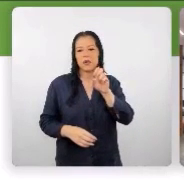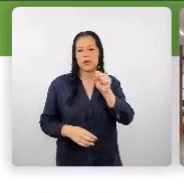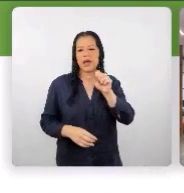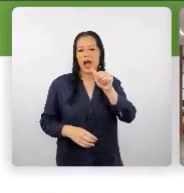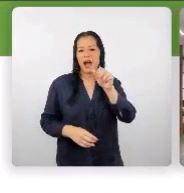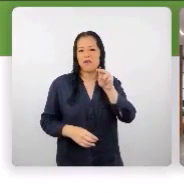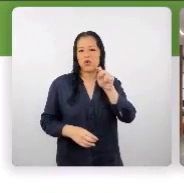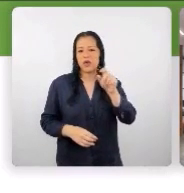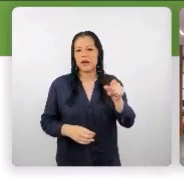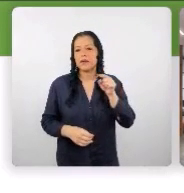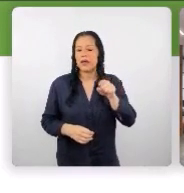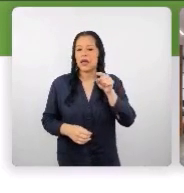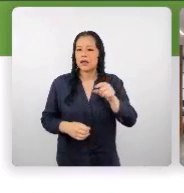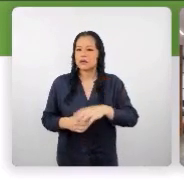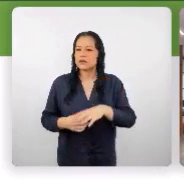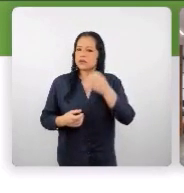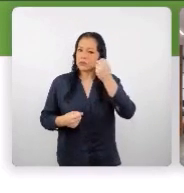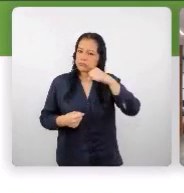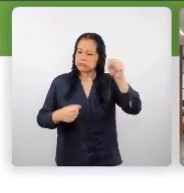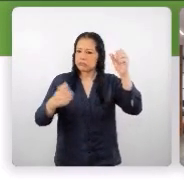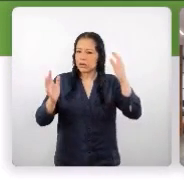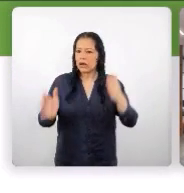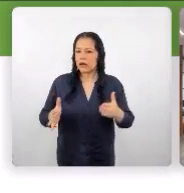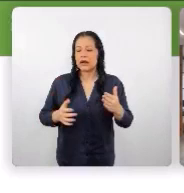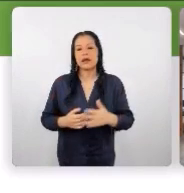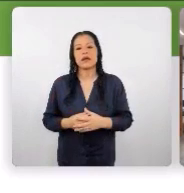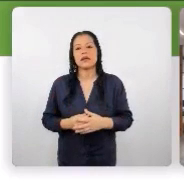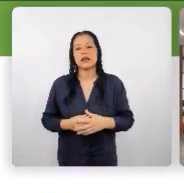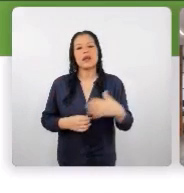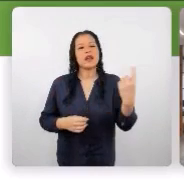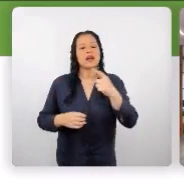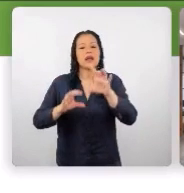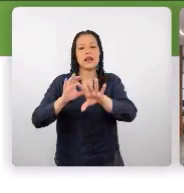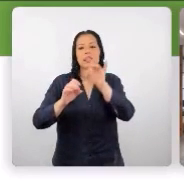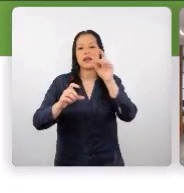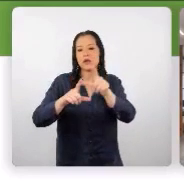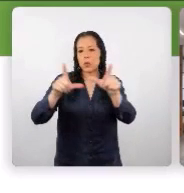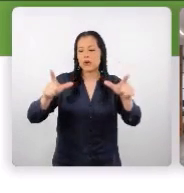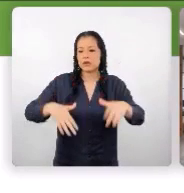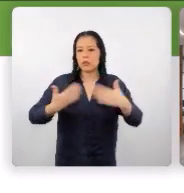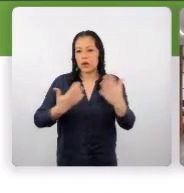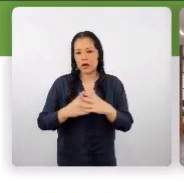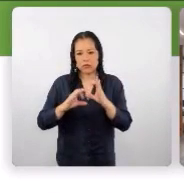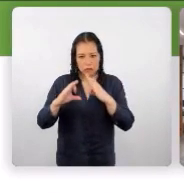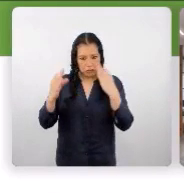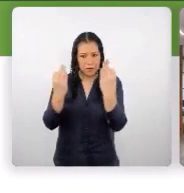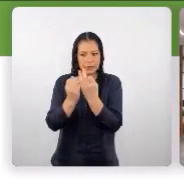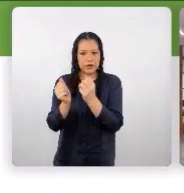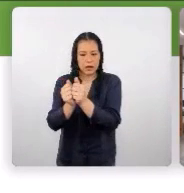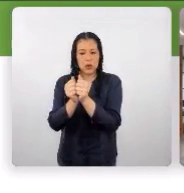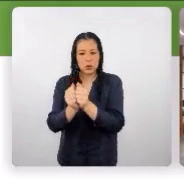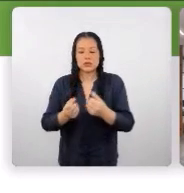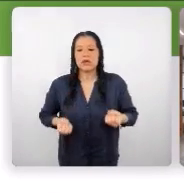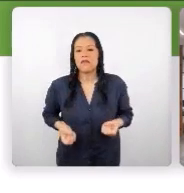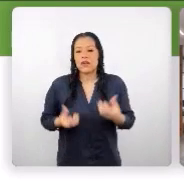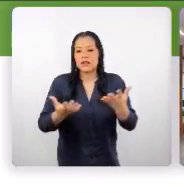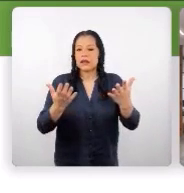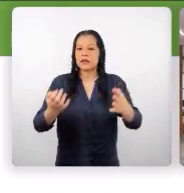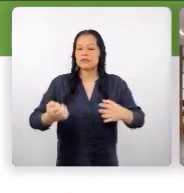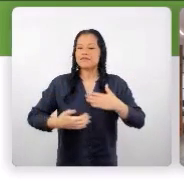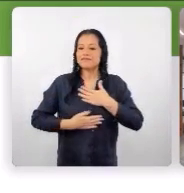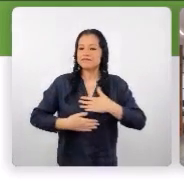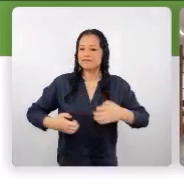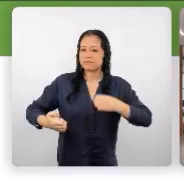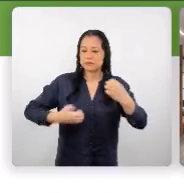estos viajeros por lo general escogen destinos familiares, ya que suelen ofrecer entretenimiento que puede hacer